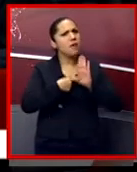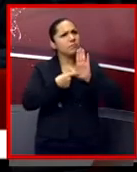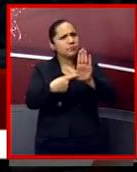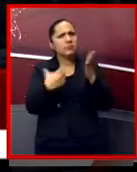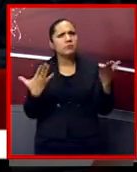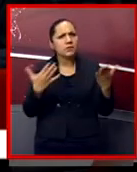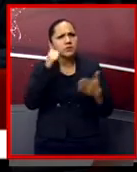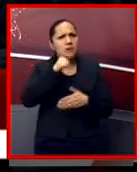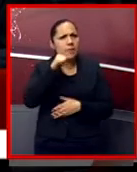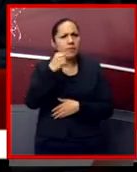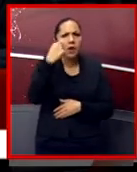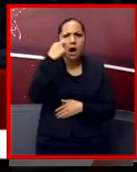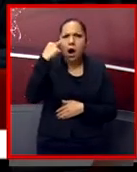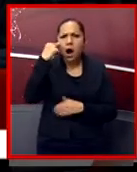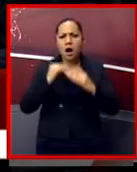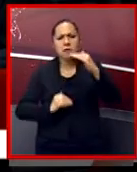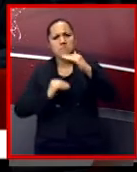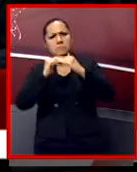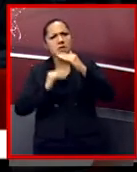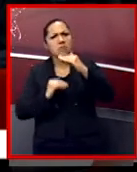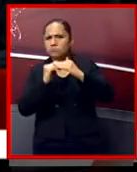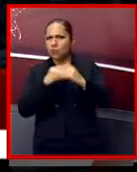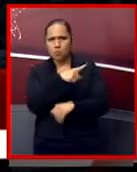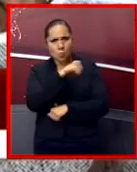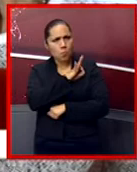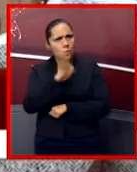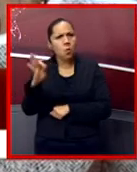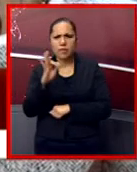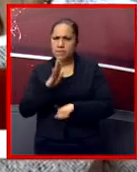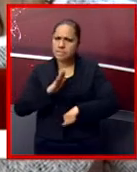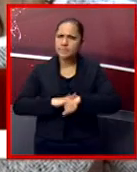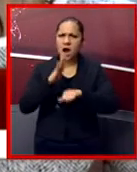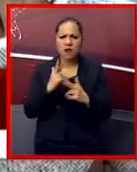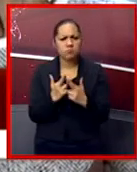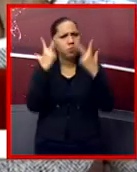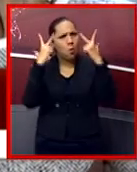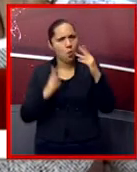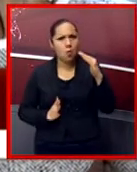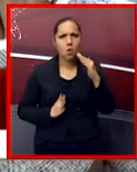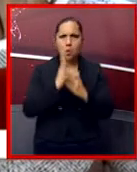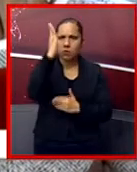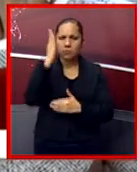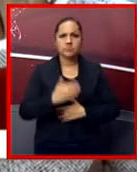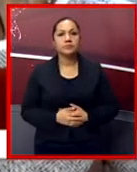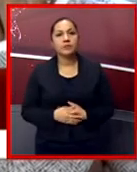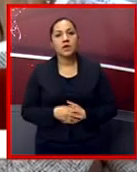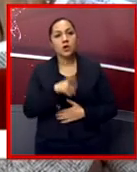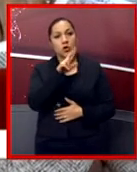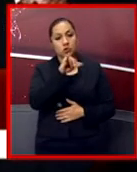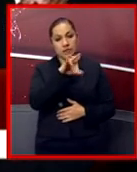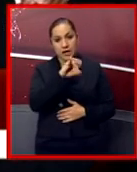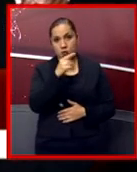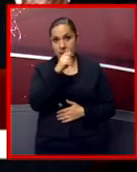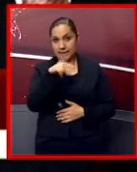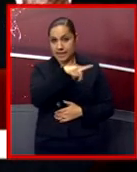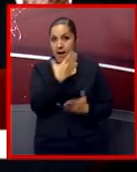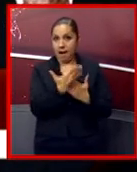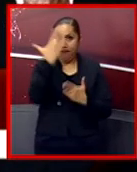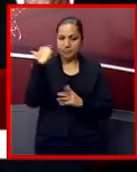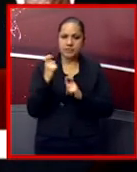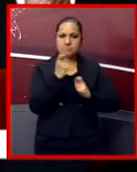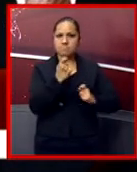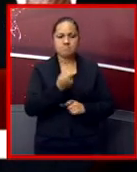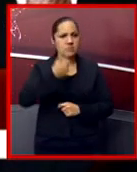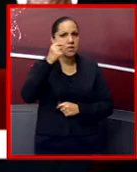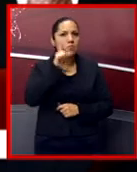los techos de cristal aún en la diplomacia. En otra de sus grandes facetas, Rosario Green fue la primera titular de la